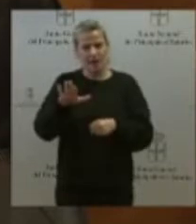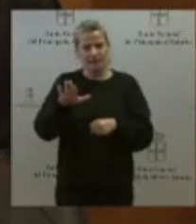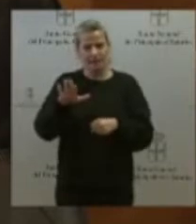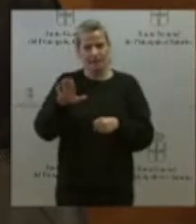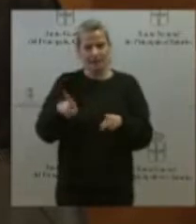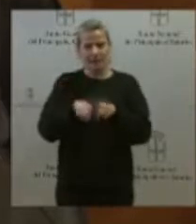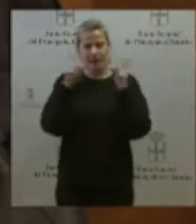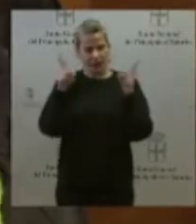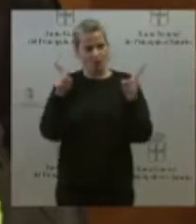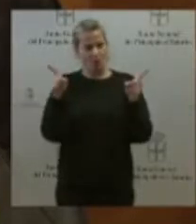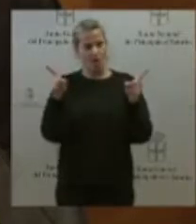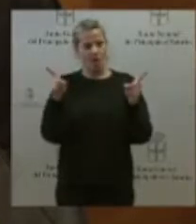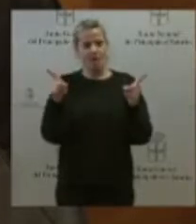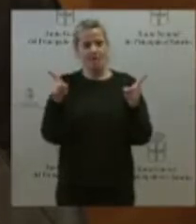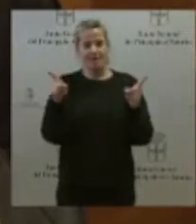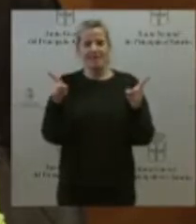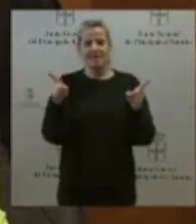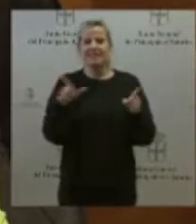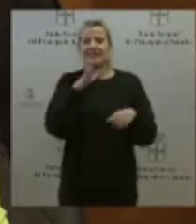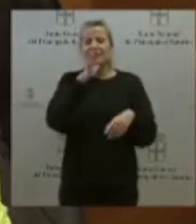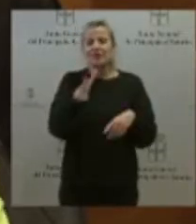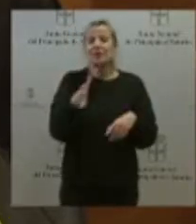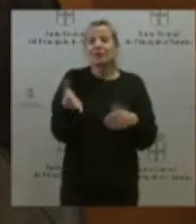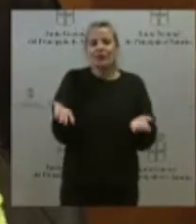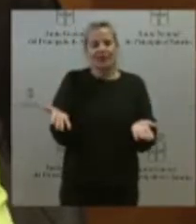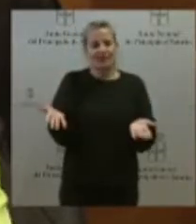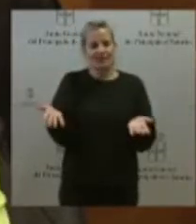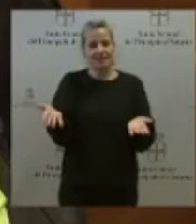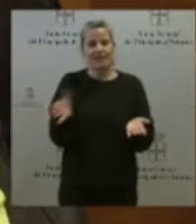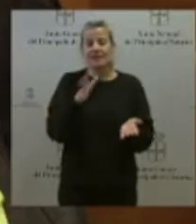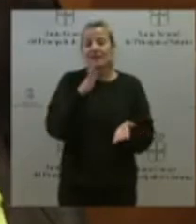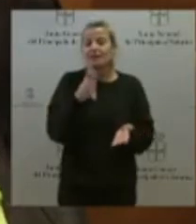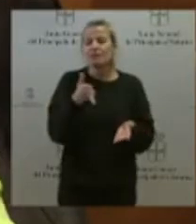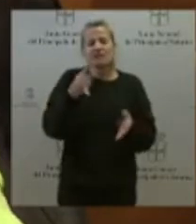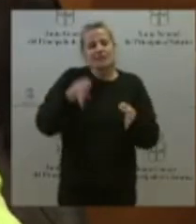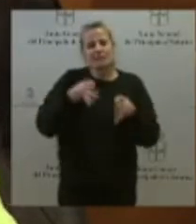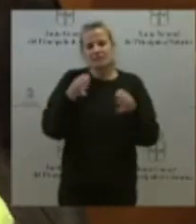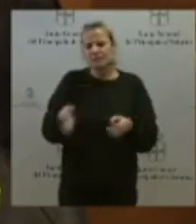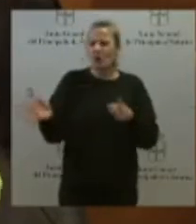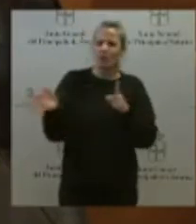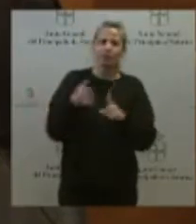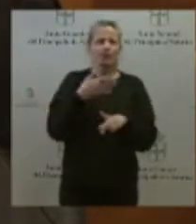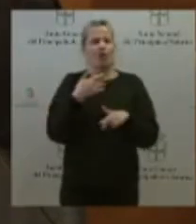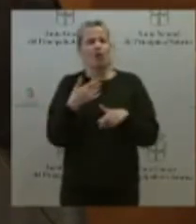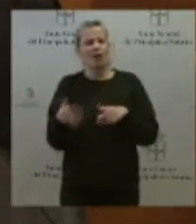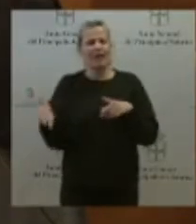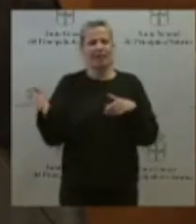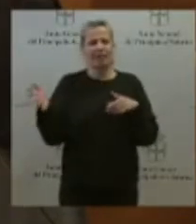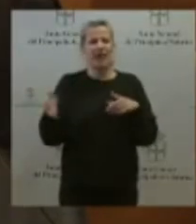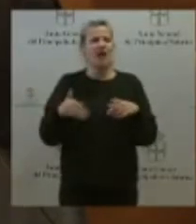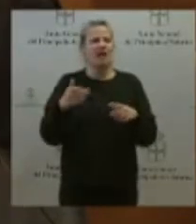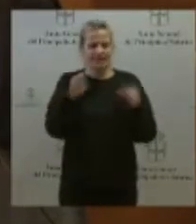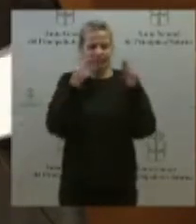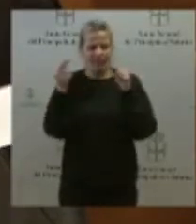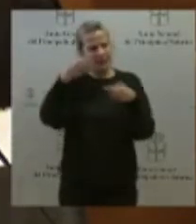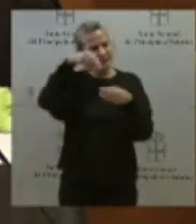La invisibilidad social enmascara formas habituales de violencia que ocupan poco espacio en debates y tertulias, y por eso es importante que este Parlamento